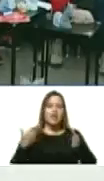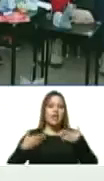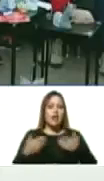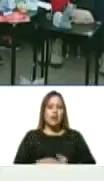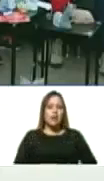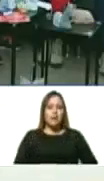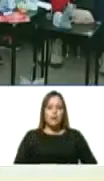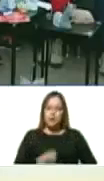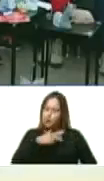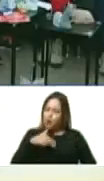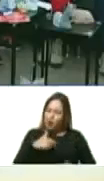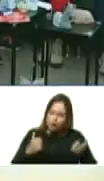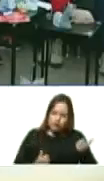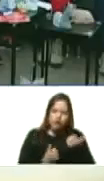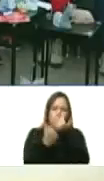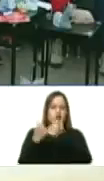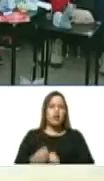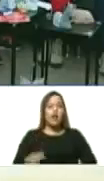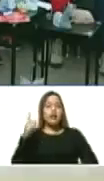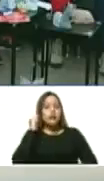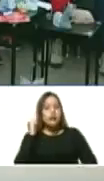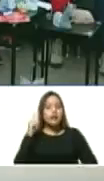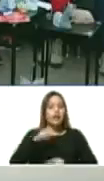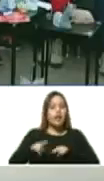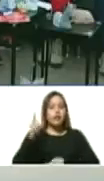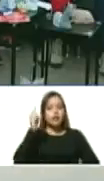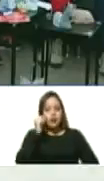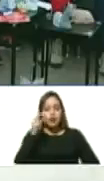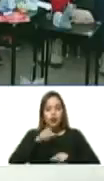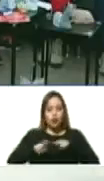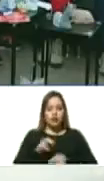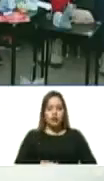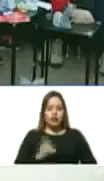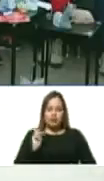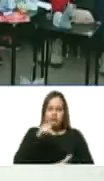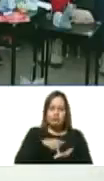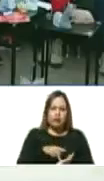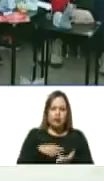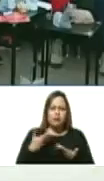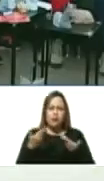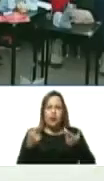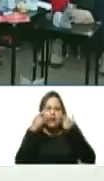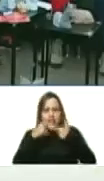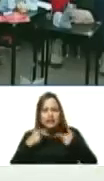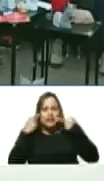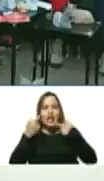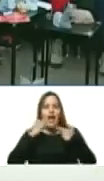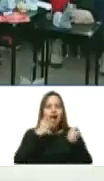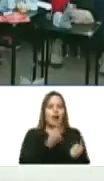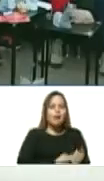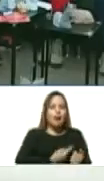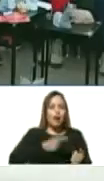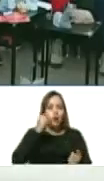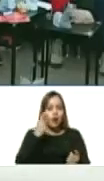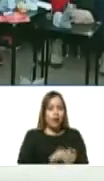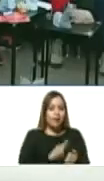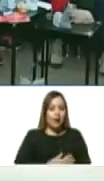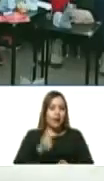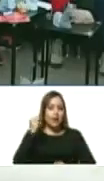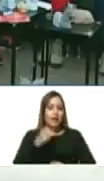a respaldar a esos niños, a esas niñas que llegan, vamos a darle una sonrisa y que se vuelvan hermanos y hermanas